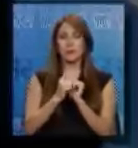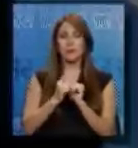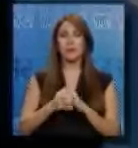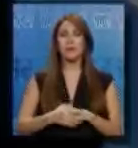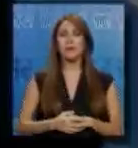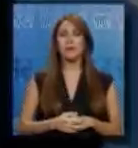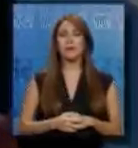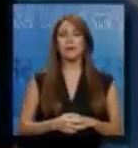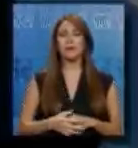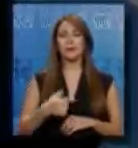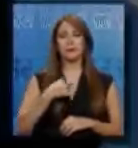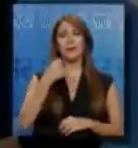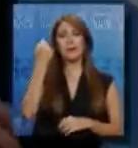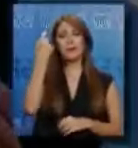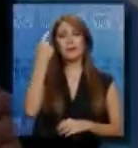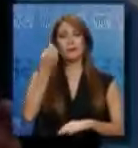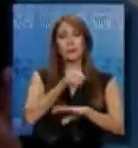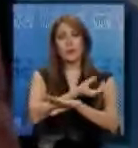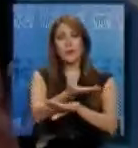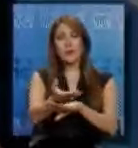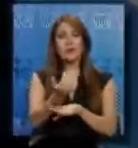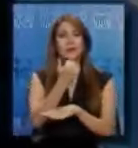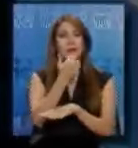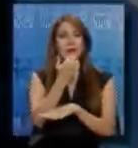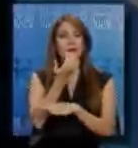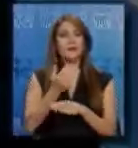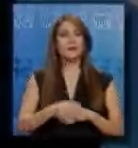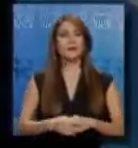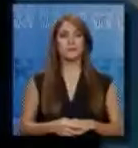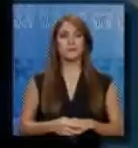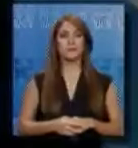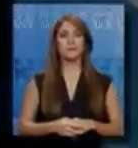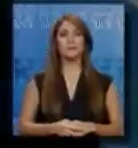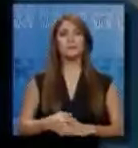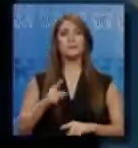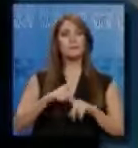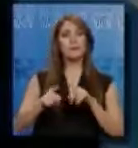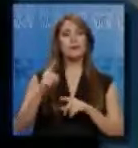de las chicas, cualquier sugerencia, incluso que se pudiera considerar ofensiva para el país.